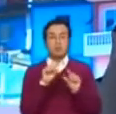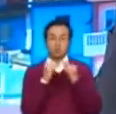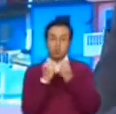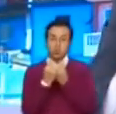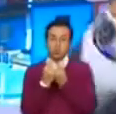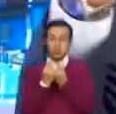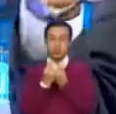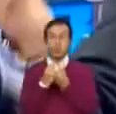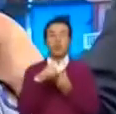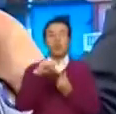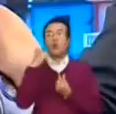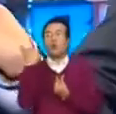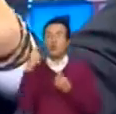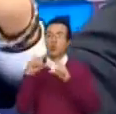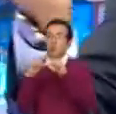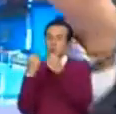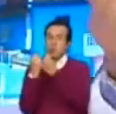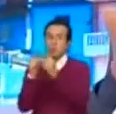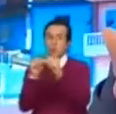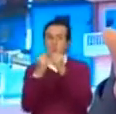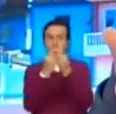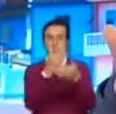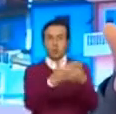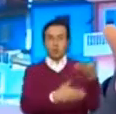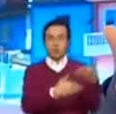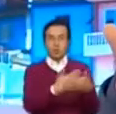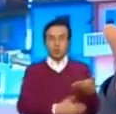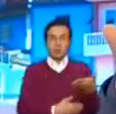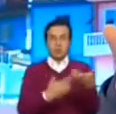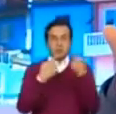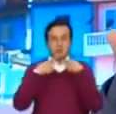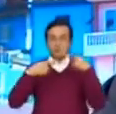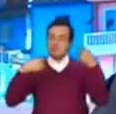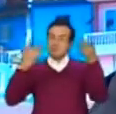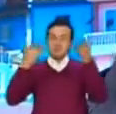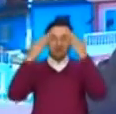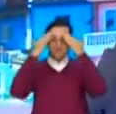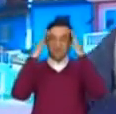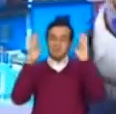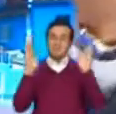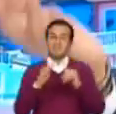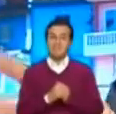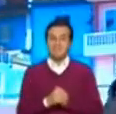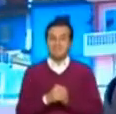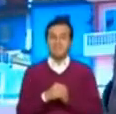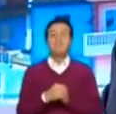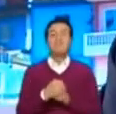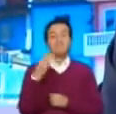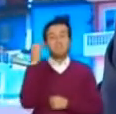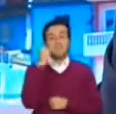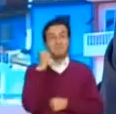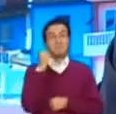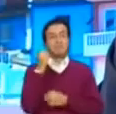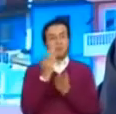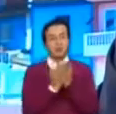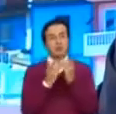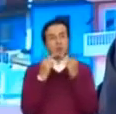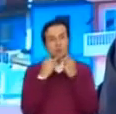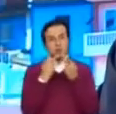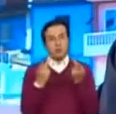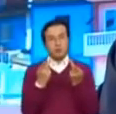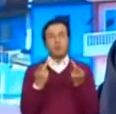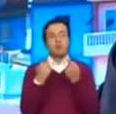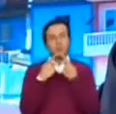jurídico. Hay otros estudios jurídicos cuya documentación aún no lo conocemos y creo que se hace un servicio público al poner